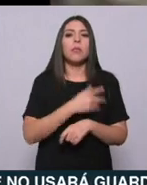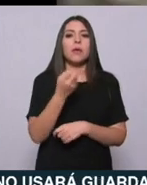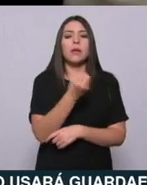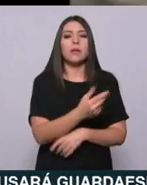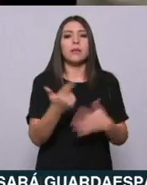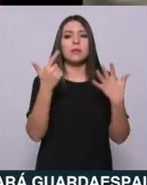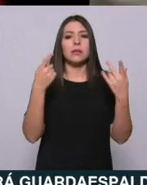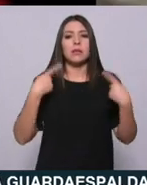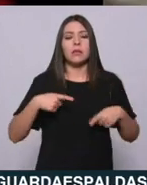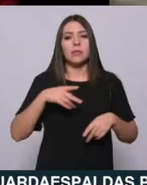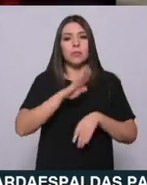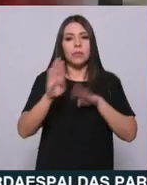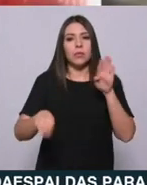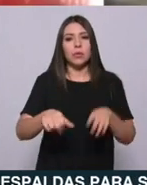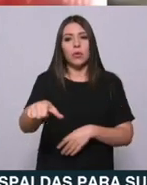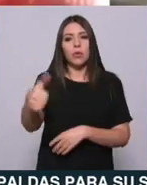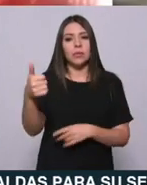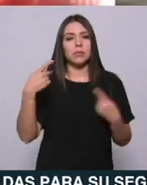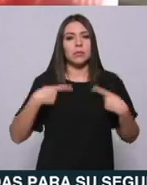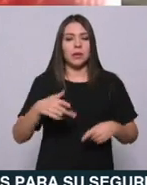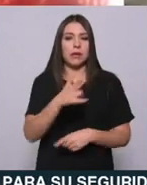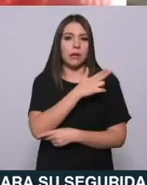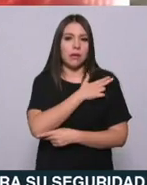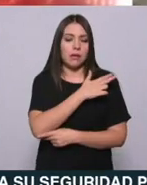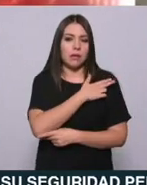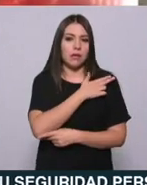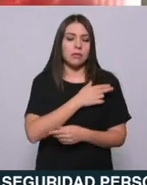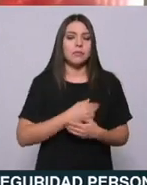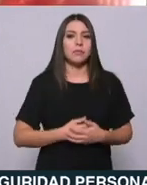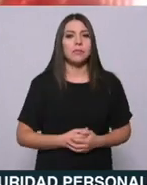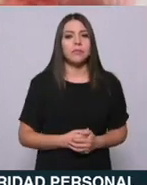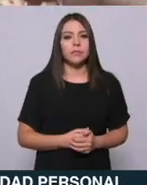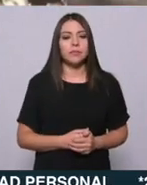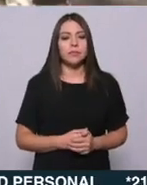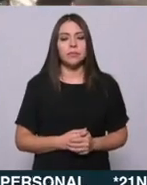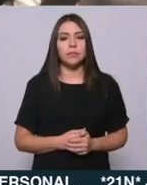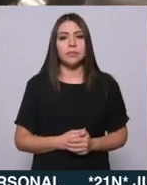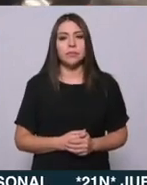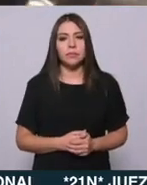7 personas y 11 más resultaron heridas. Para Capital 21, Cintia Carranza.